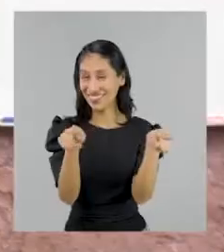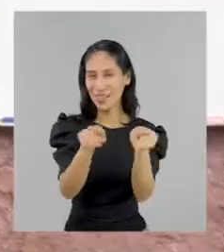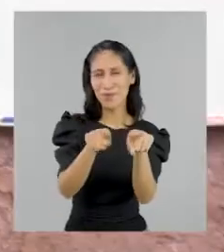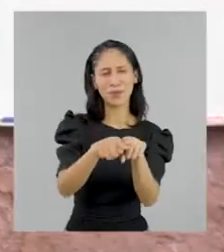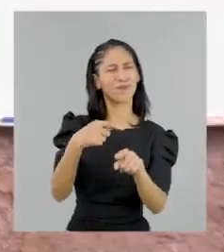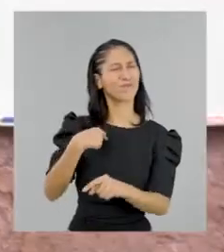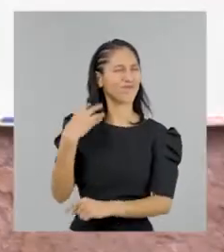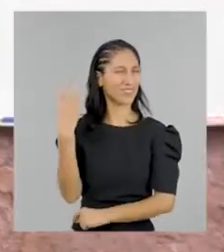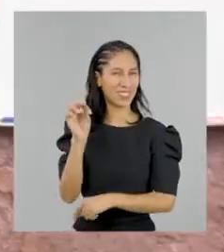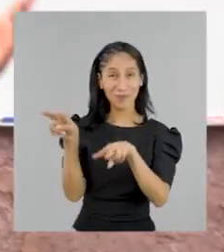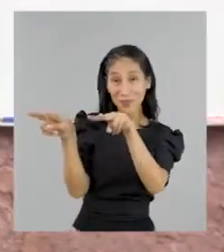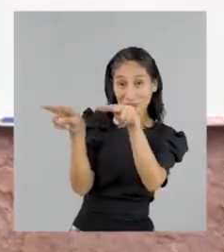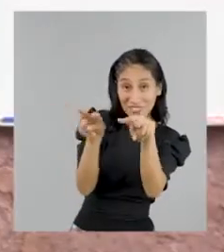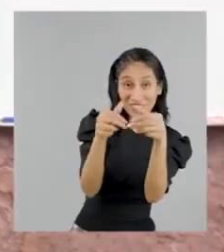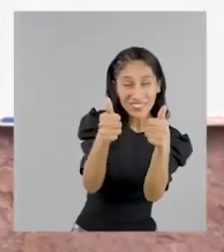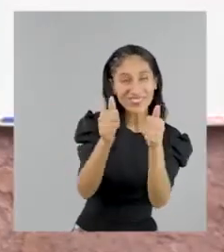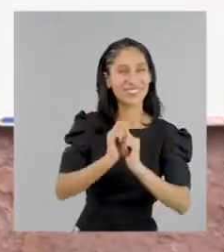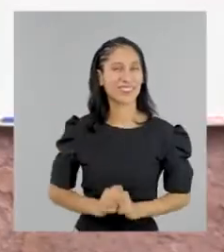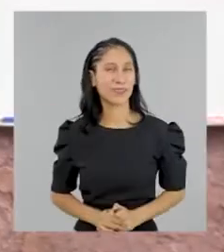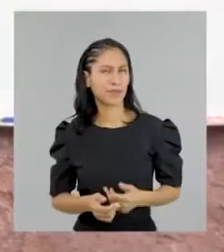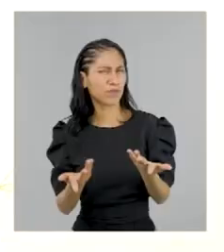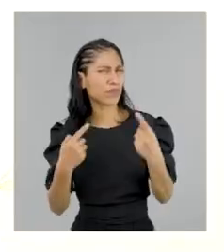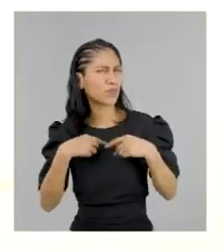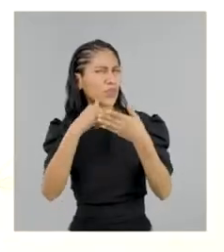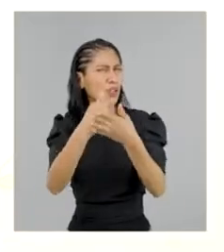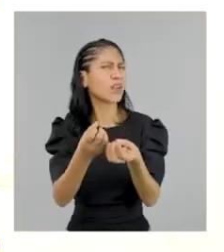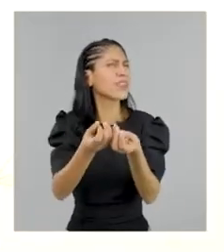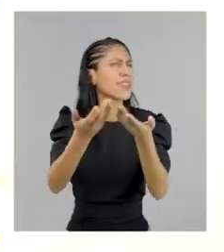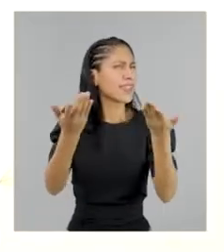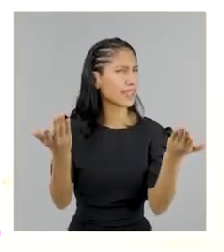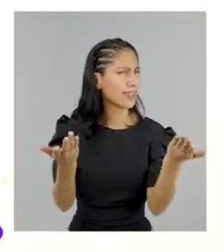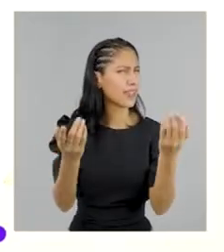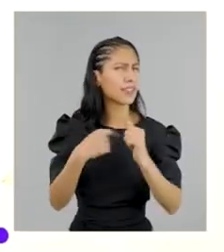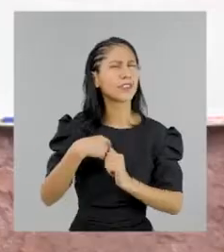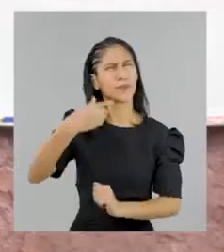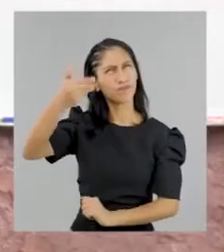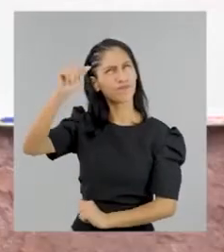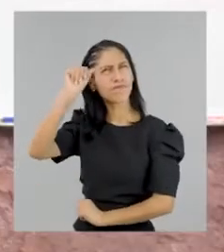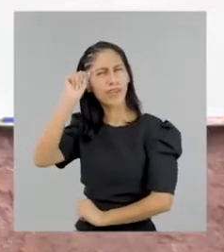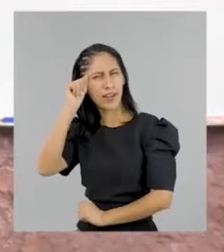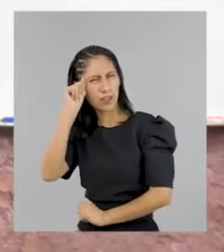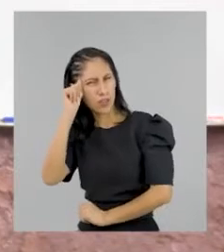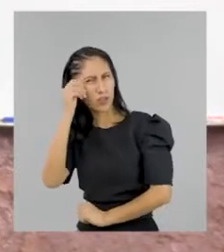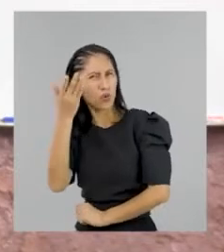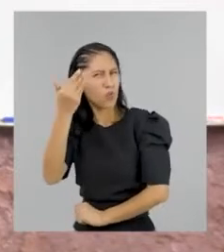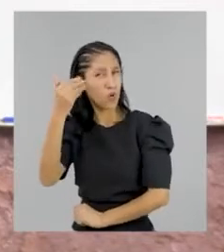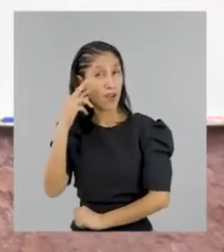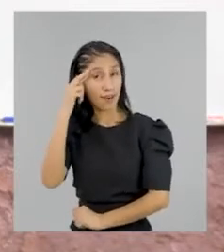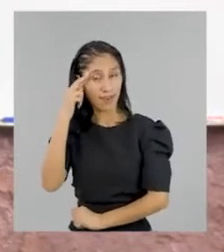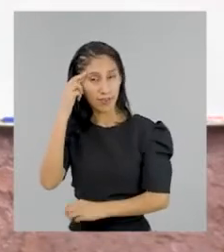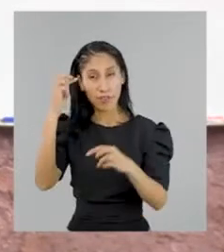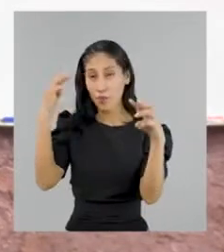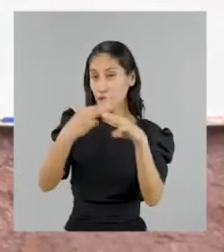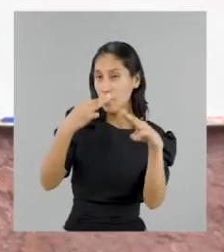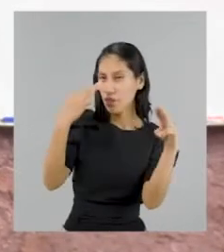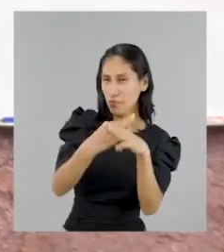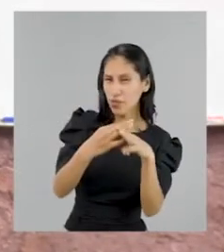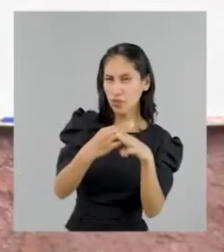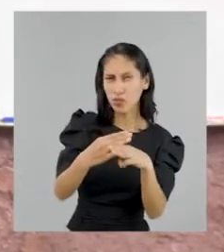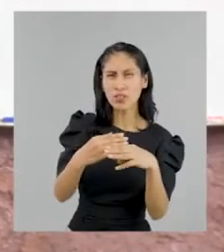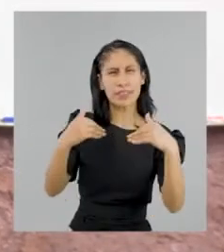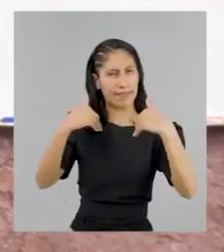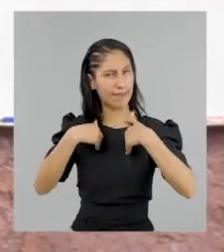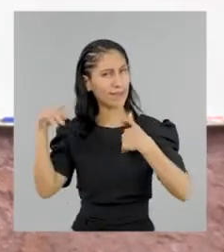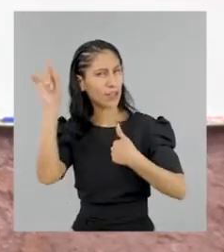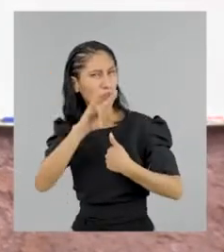estén. Un gusto tenerla nuevamente en el programa. ¿En qué puedo ayudarlos? Estaba recordando que en el razonamiento matemático